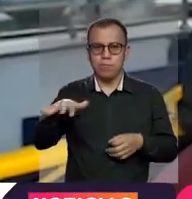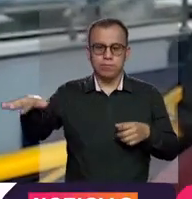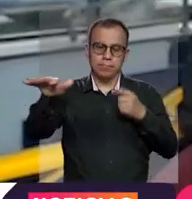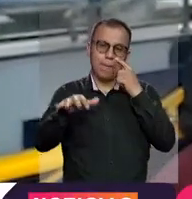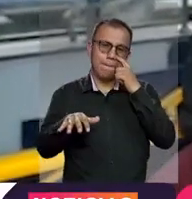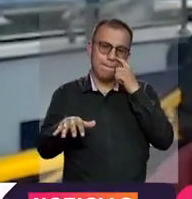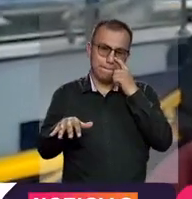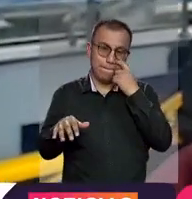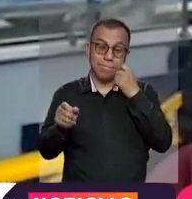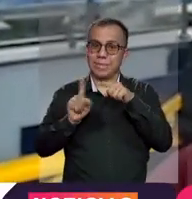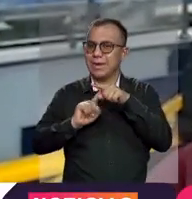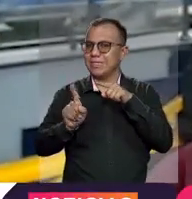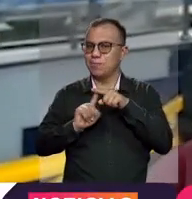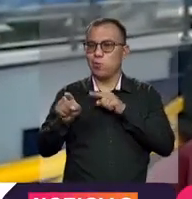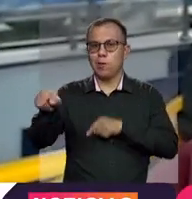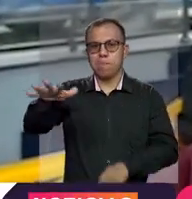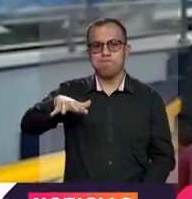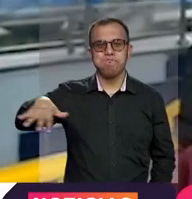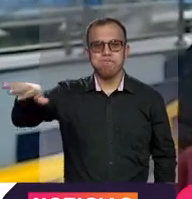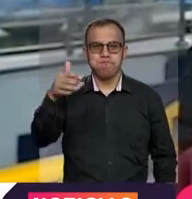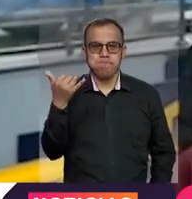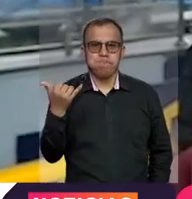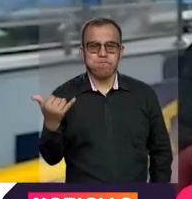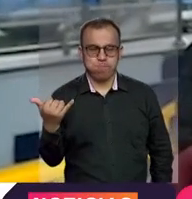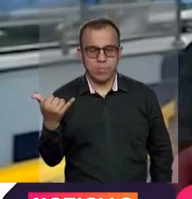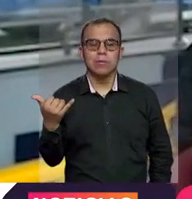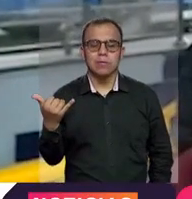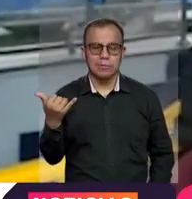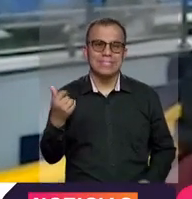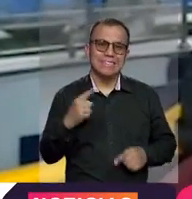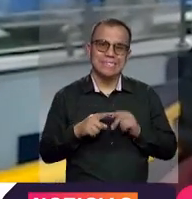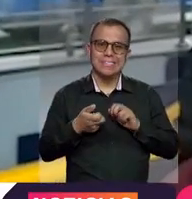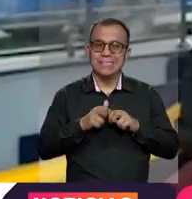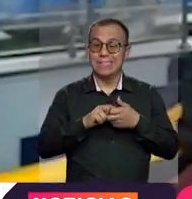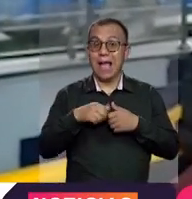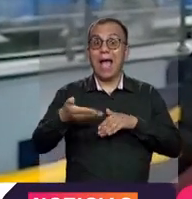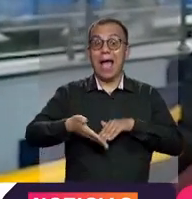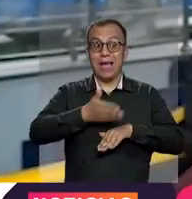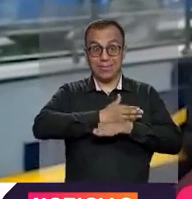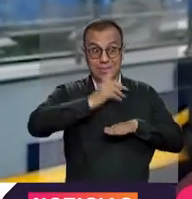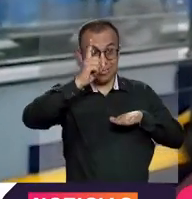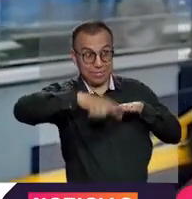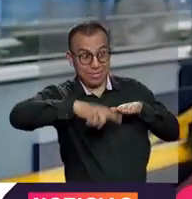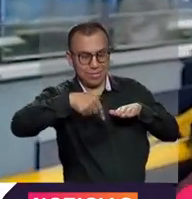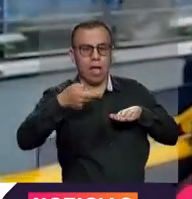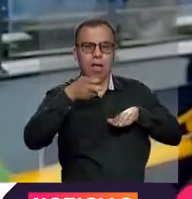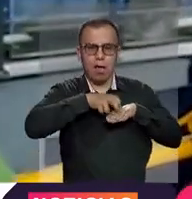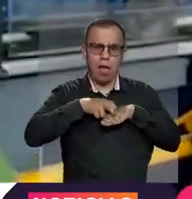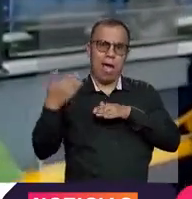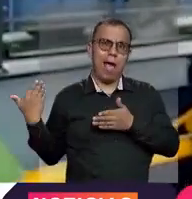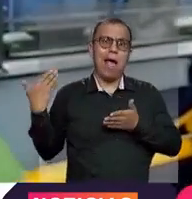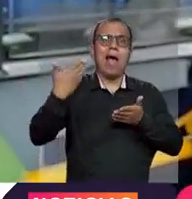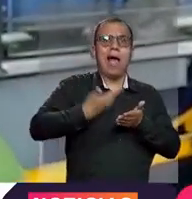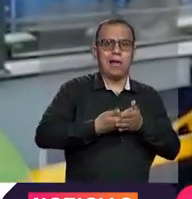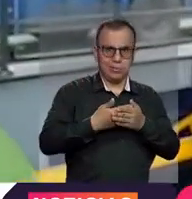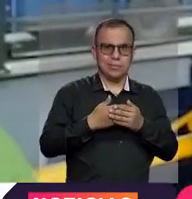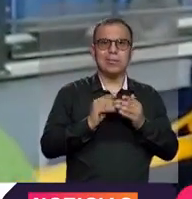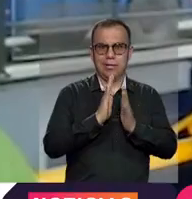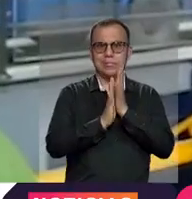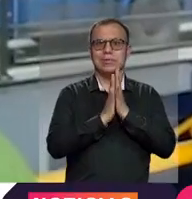muy poquito transporte entonces esa buseta nos servía de a ellas pero se hacía un